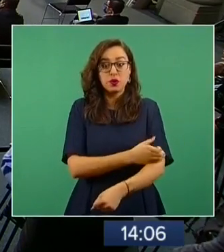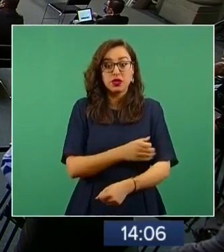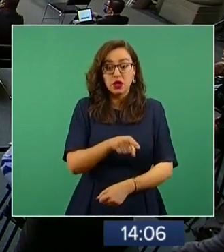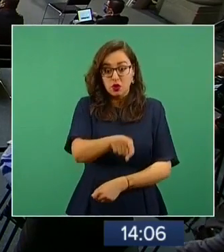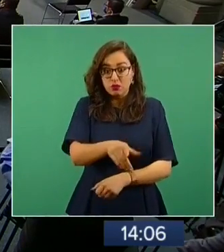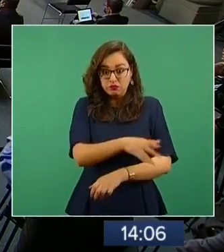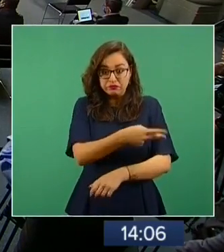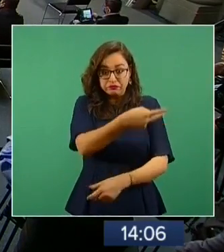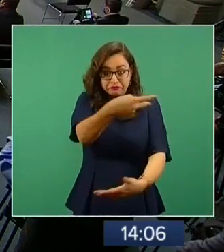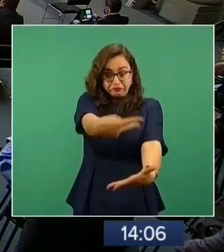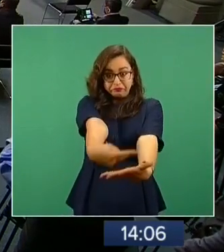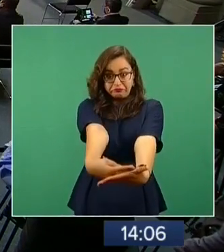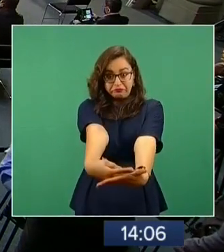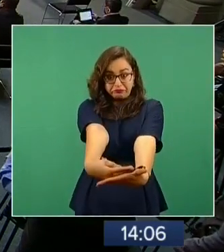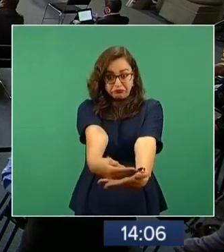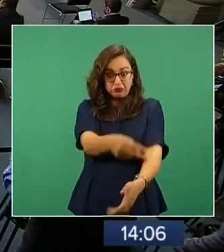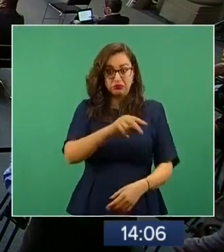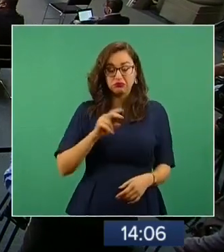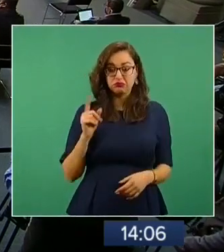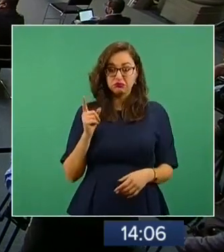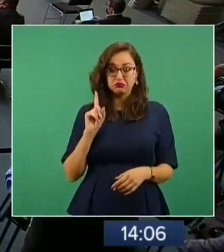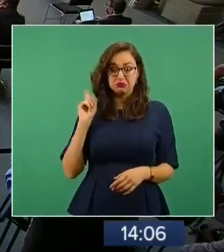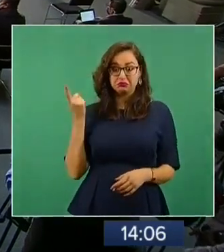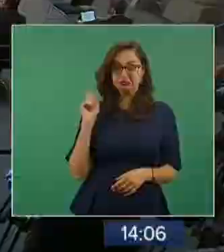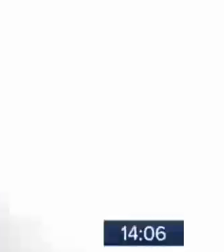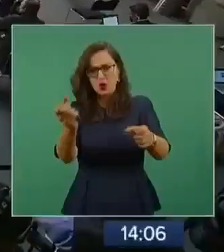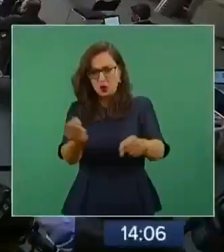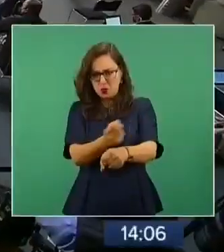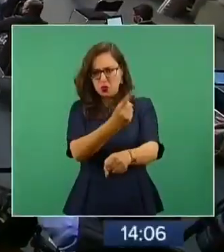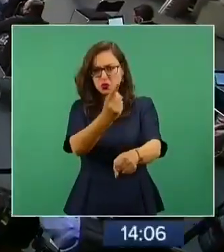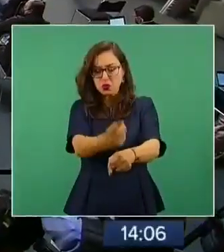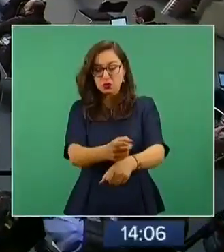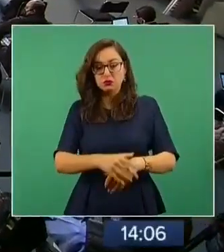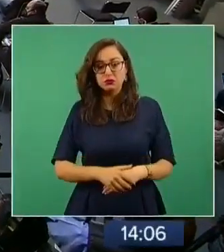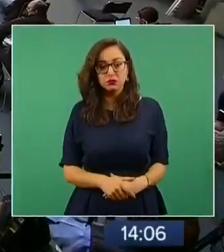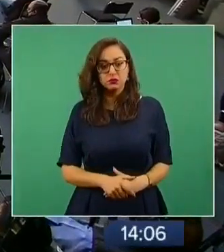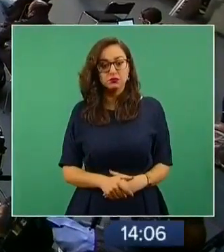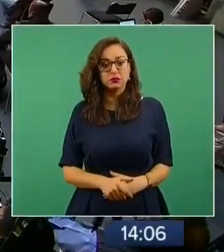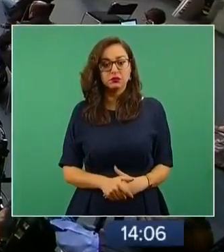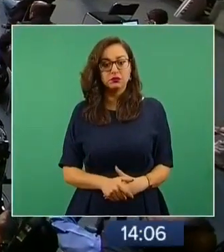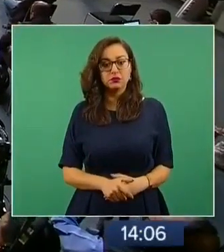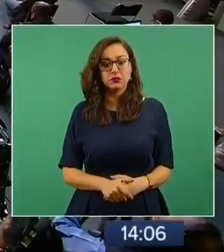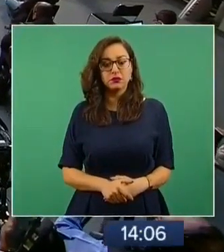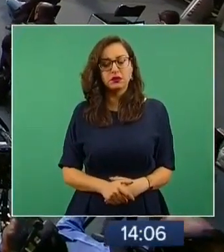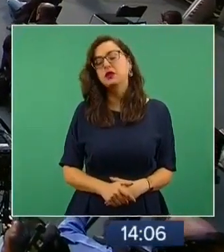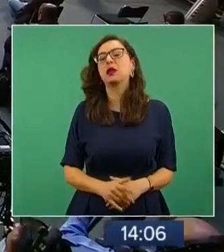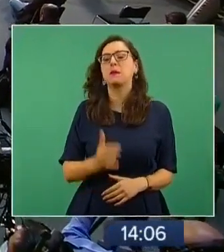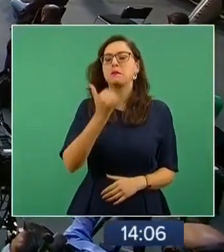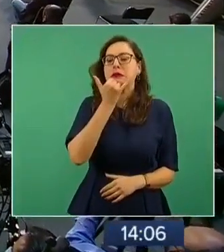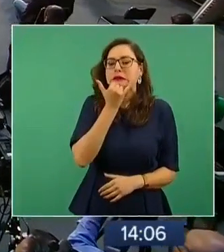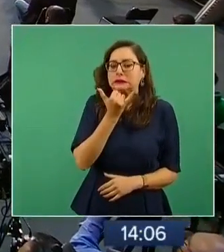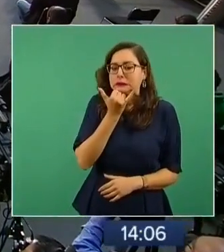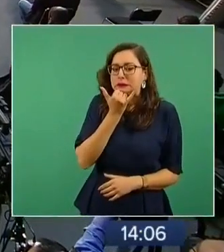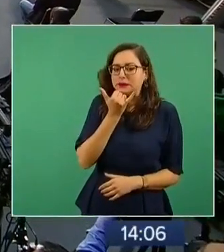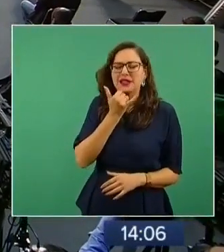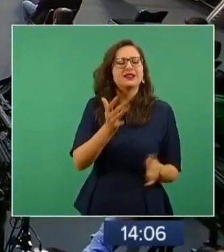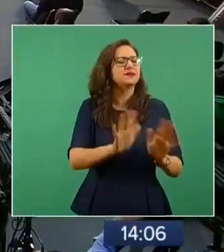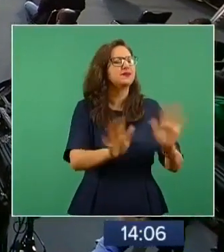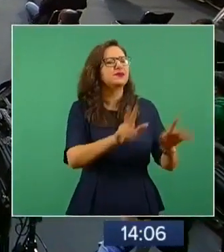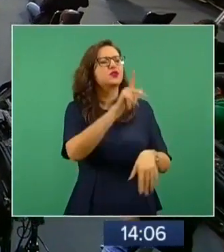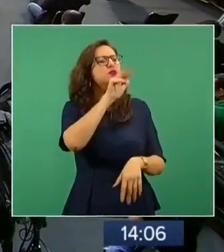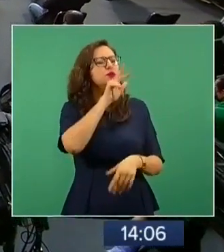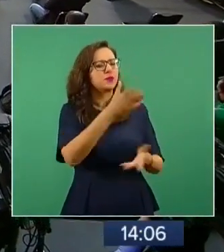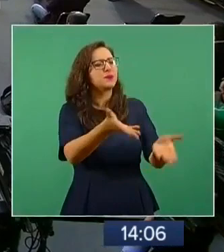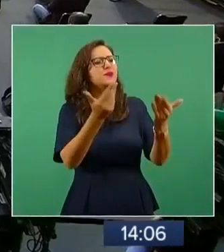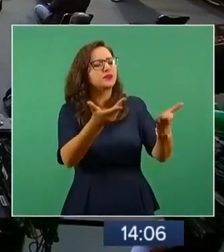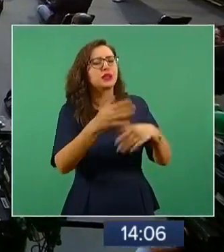postrarse. A ver, adelante, vamos a darle. Disculpe que me haya… Adelante, adelante, no te preocupes. Vengo de